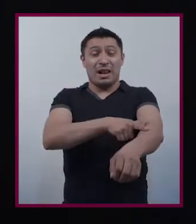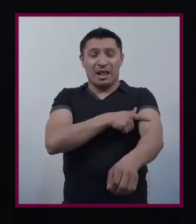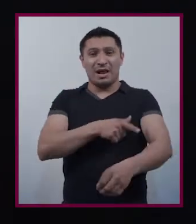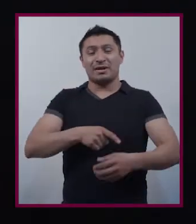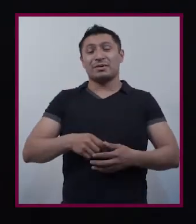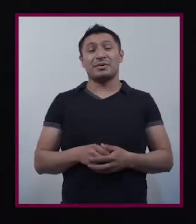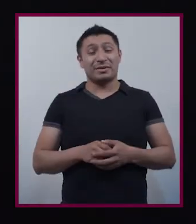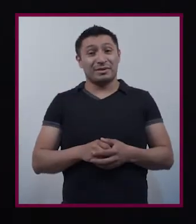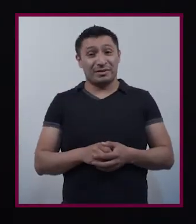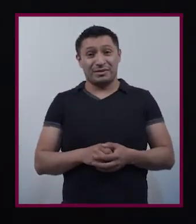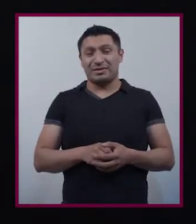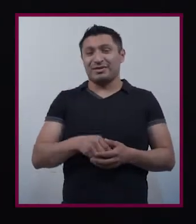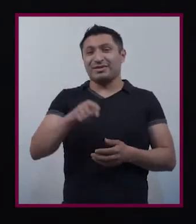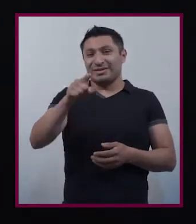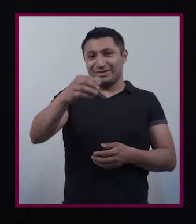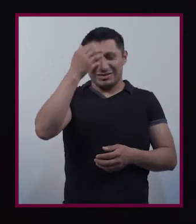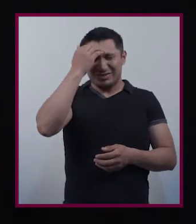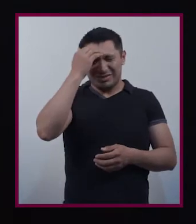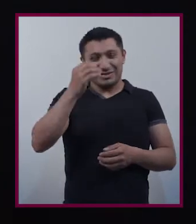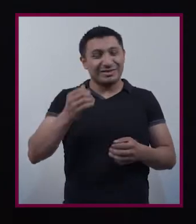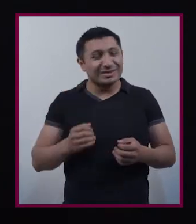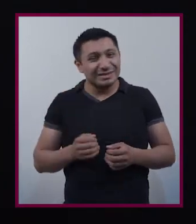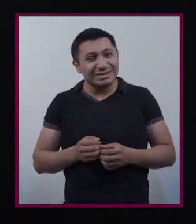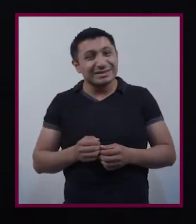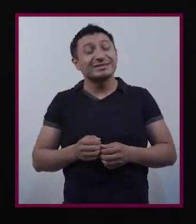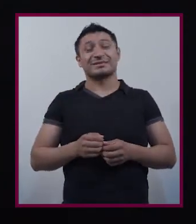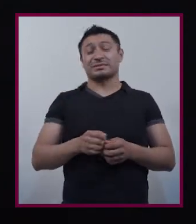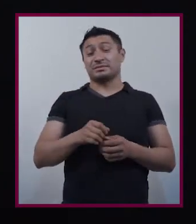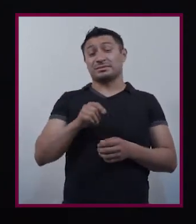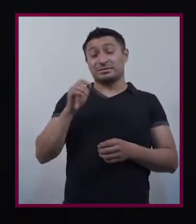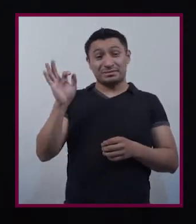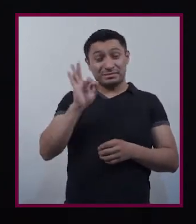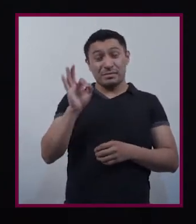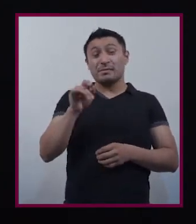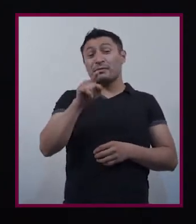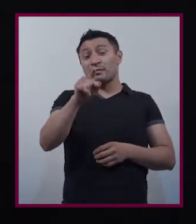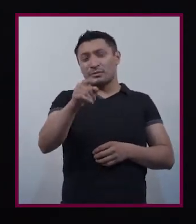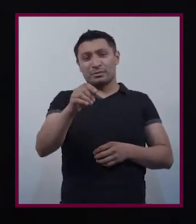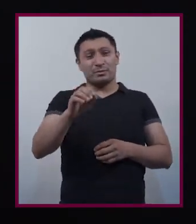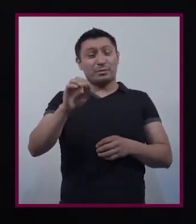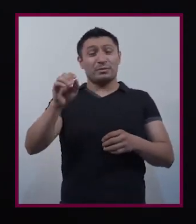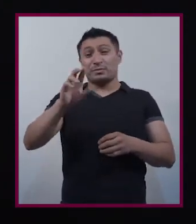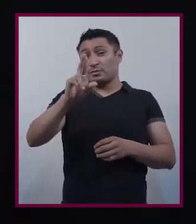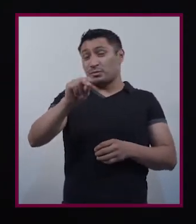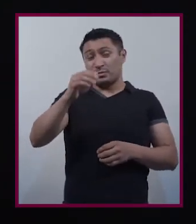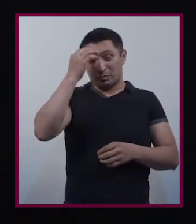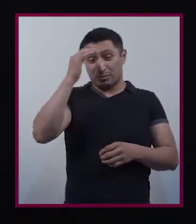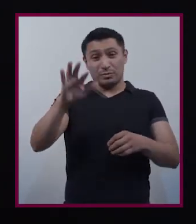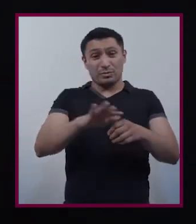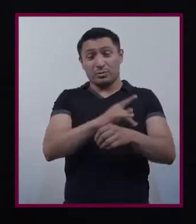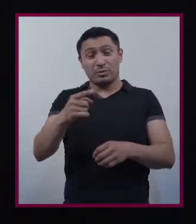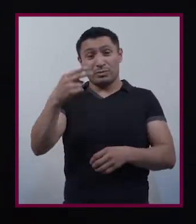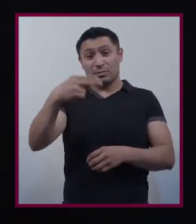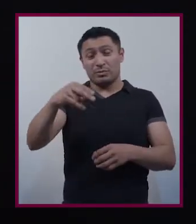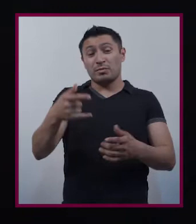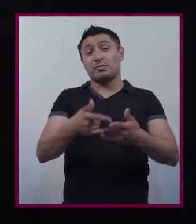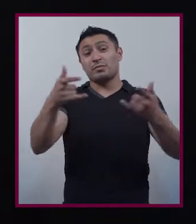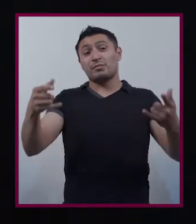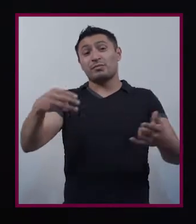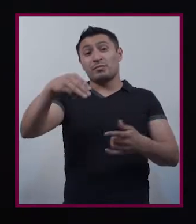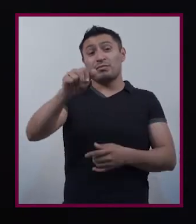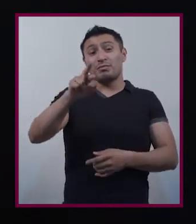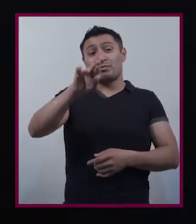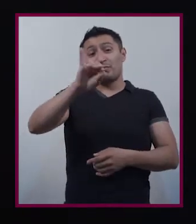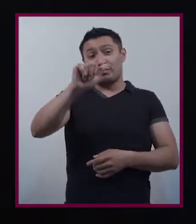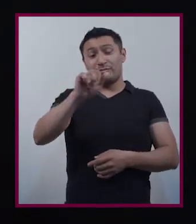Bello Pereira. ¿No te suena este nombre? Bueno, pues seguramente es porque pasó a la historia como María Ignacia Rodríguez o la